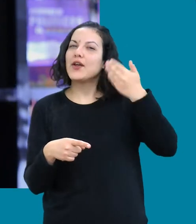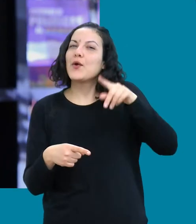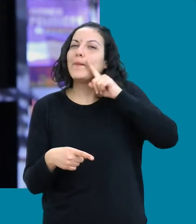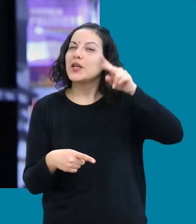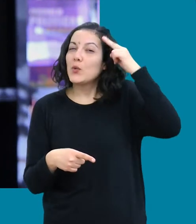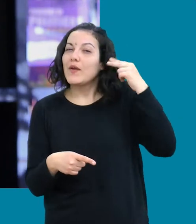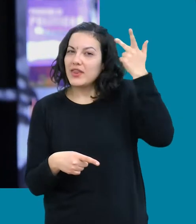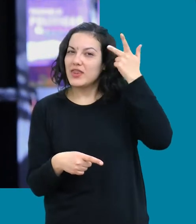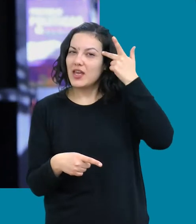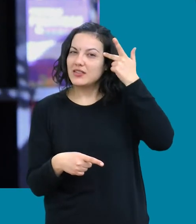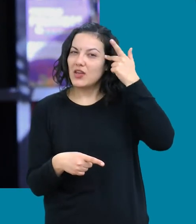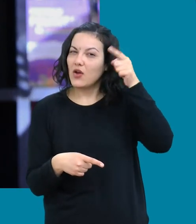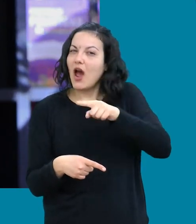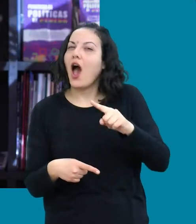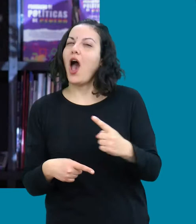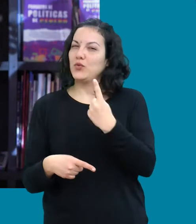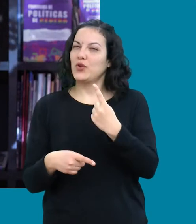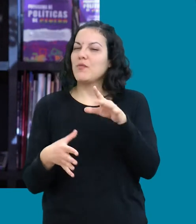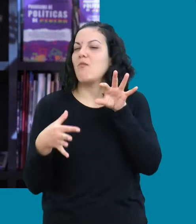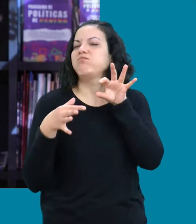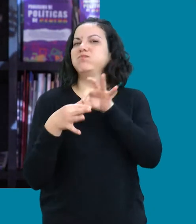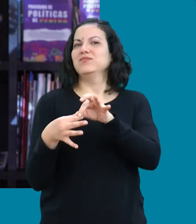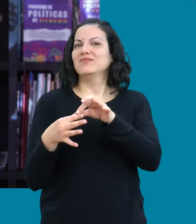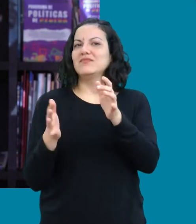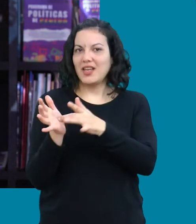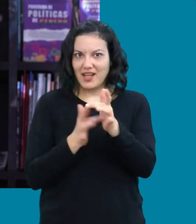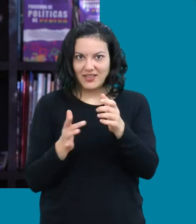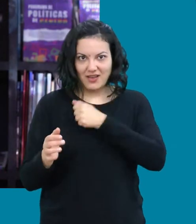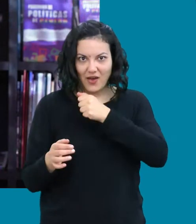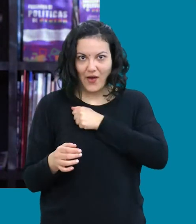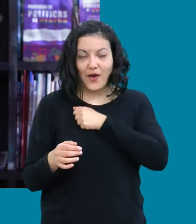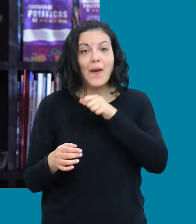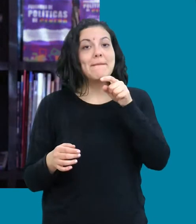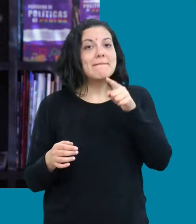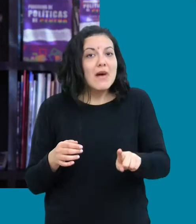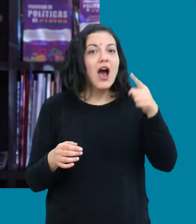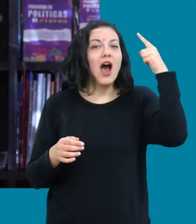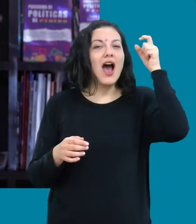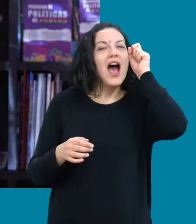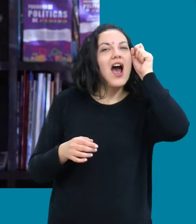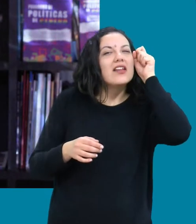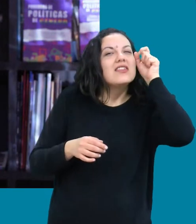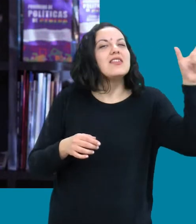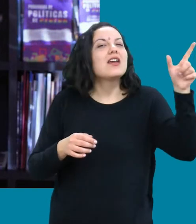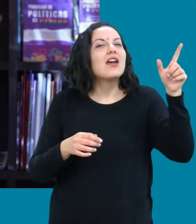políticos, en el 18 básicamente encarnado en la Iglesia Católica, pero la idea de autonomía de todo